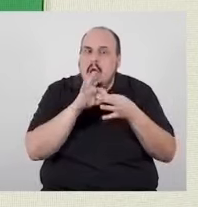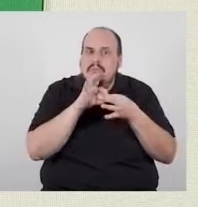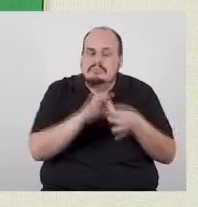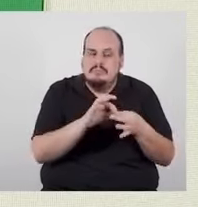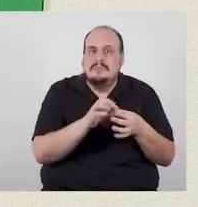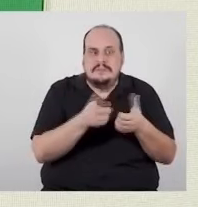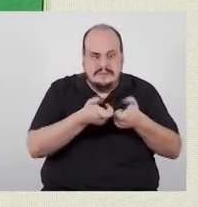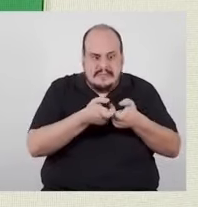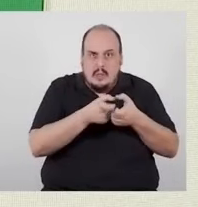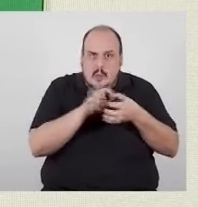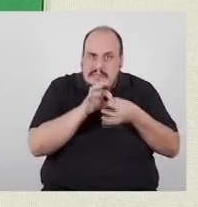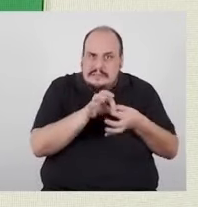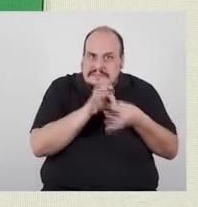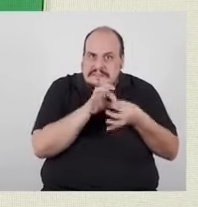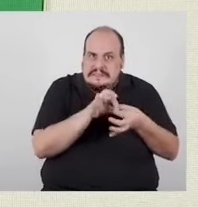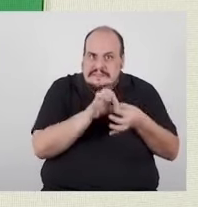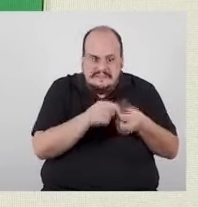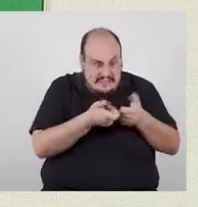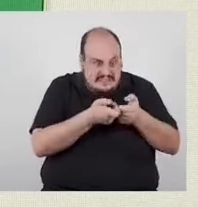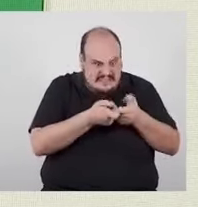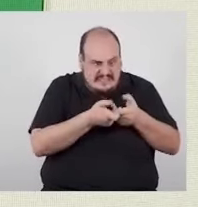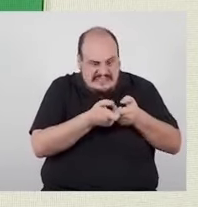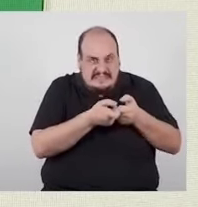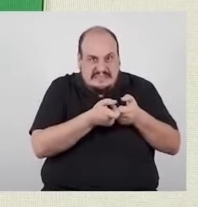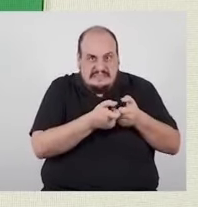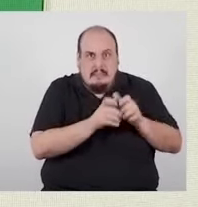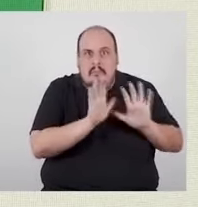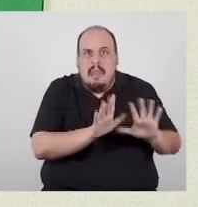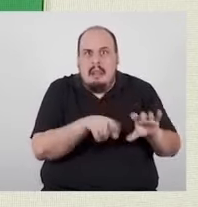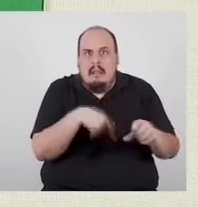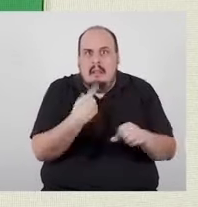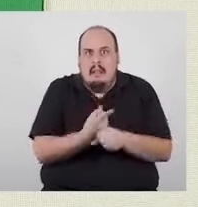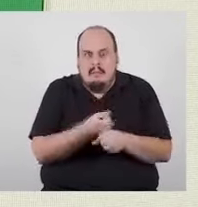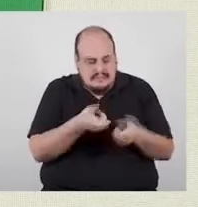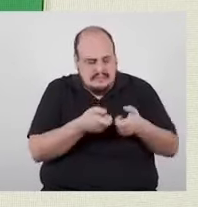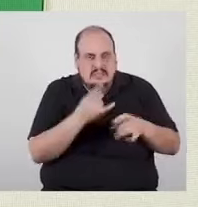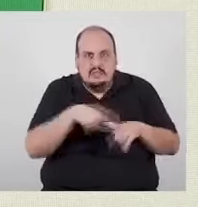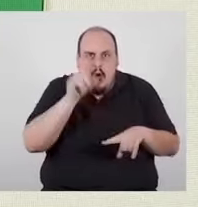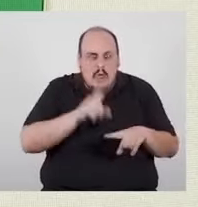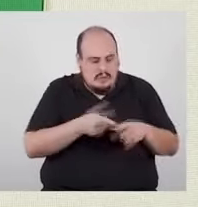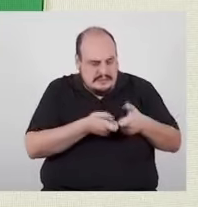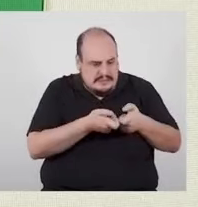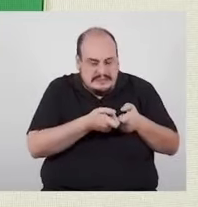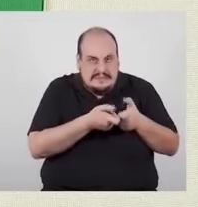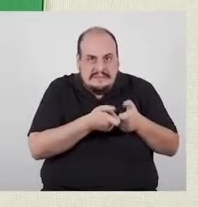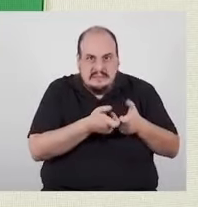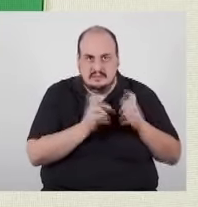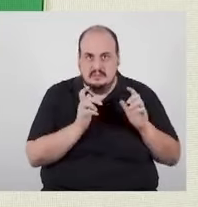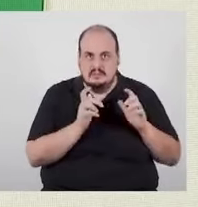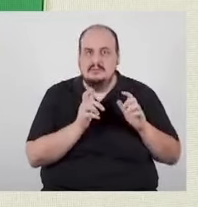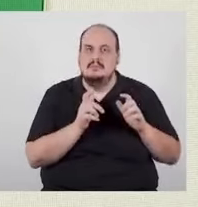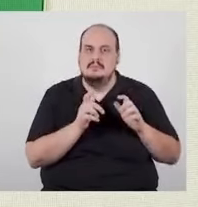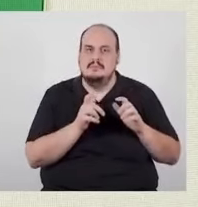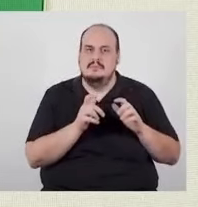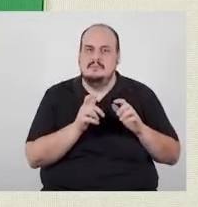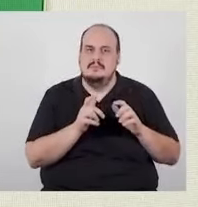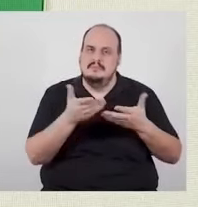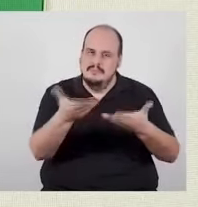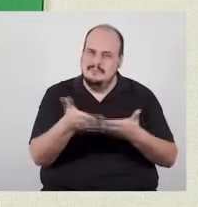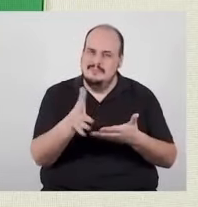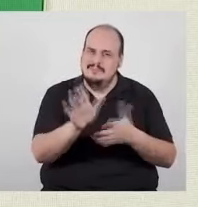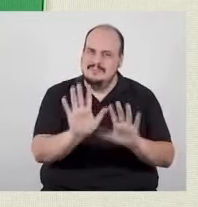el celular, no podés parar de manejar, de hablar, de estar todo el día conectado. Bueno, te invito a que te quedes un